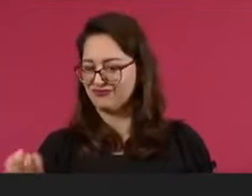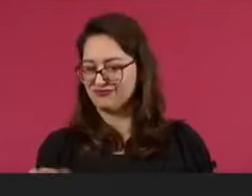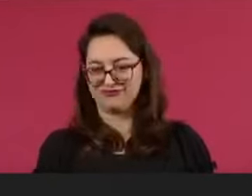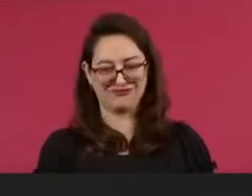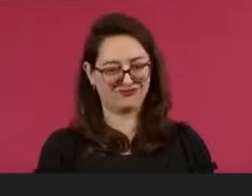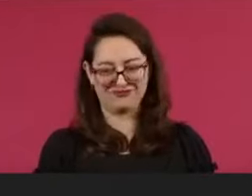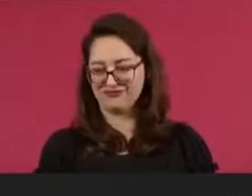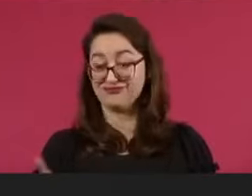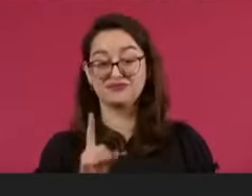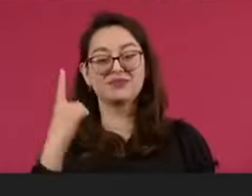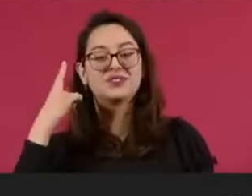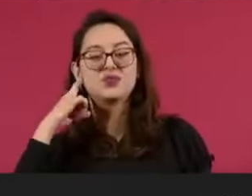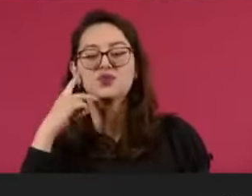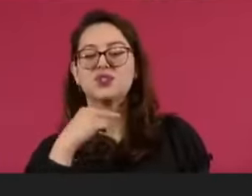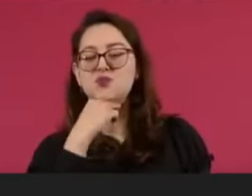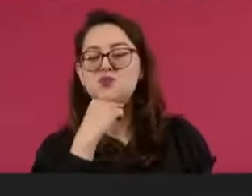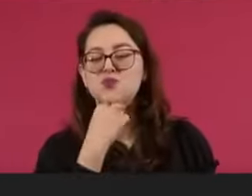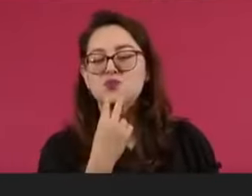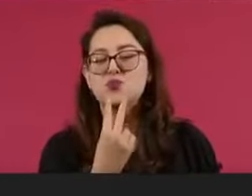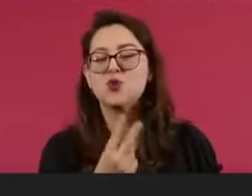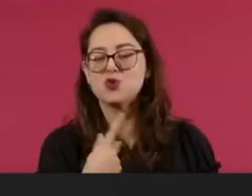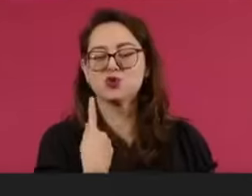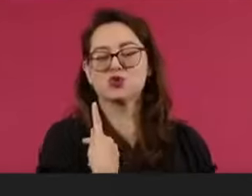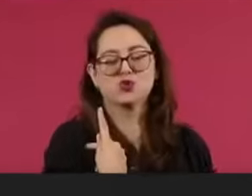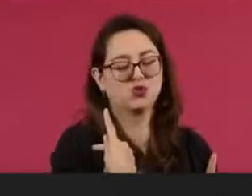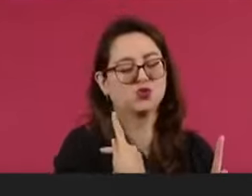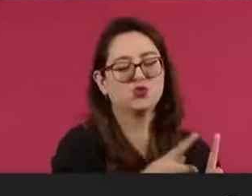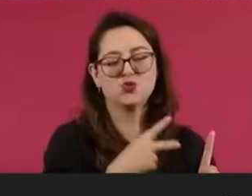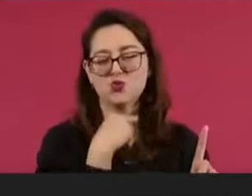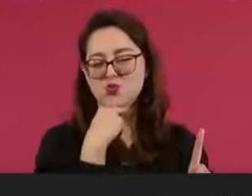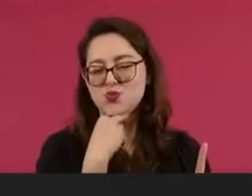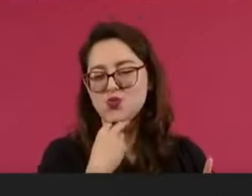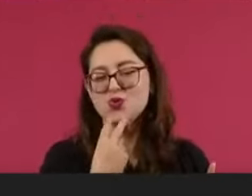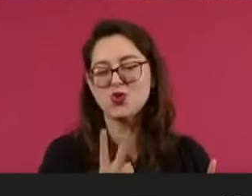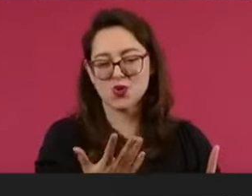No. Vamos a escucharlo. Vamos a escucharlo de viva voz. Es que...